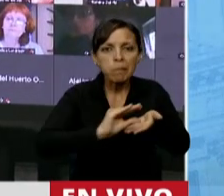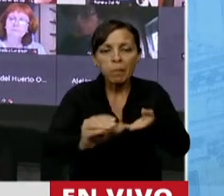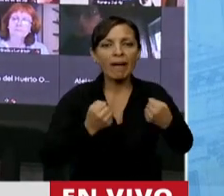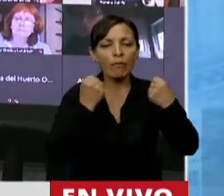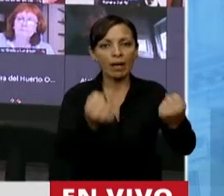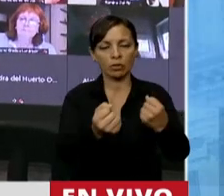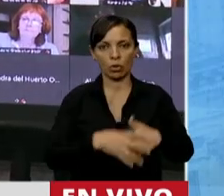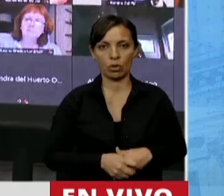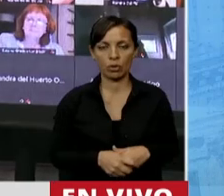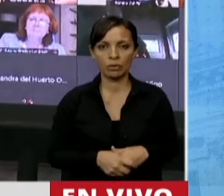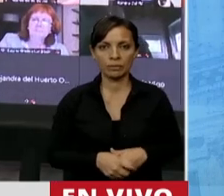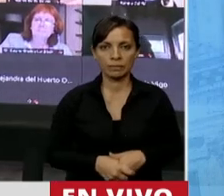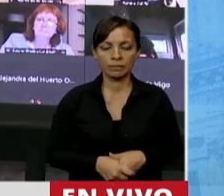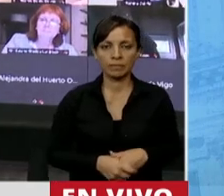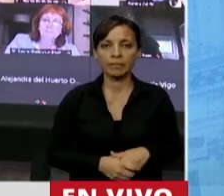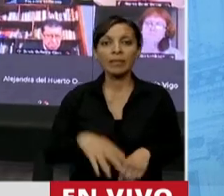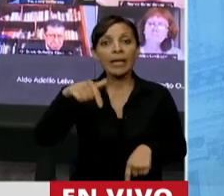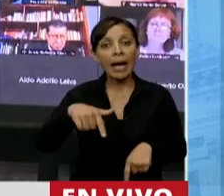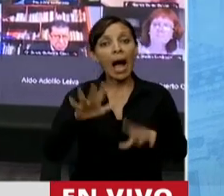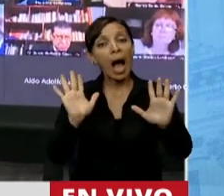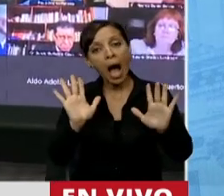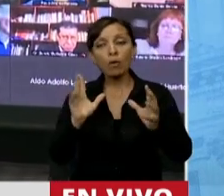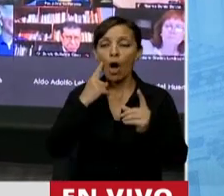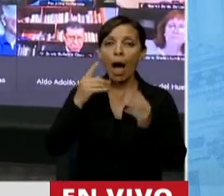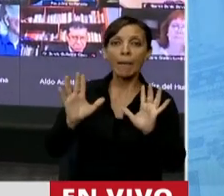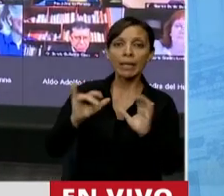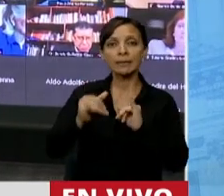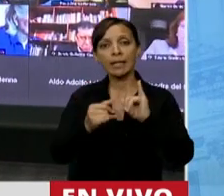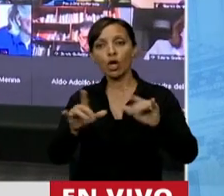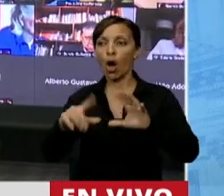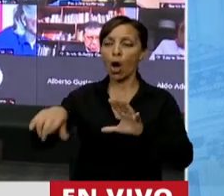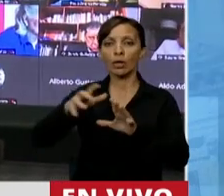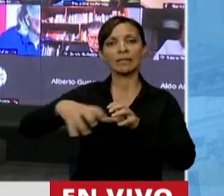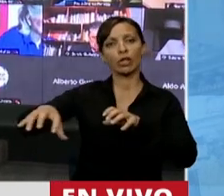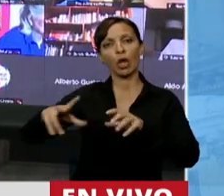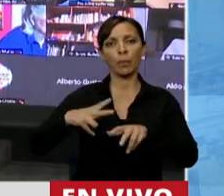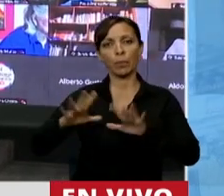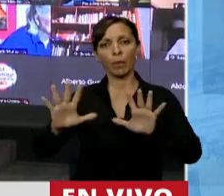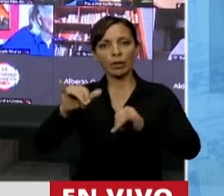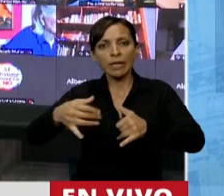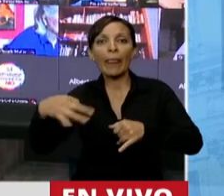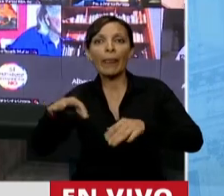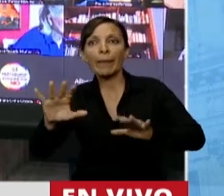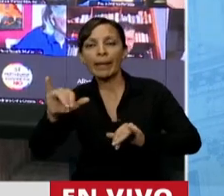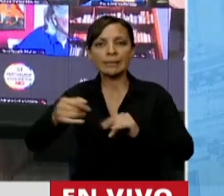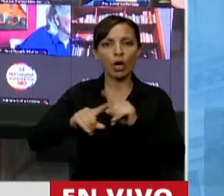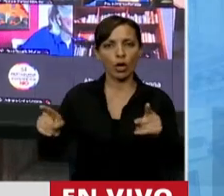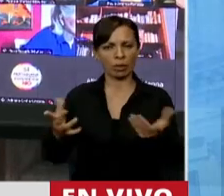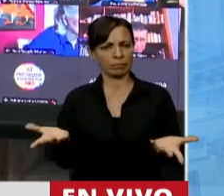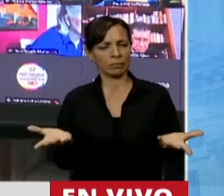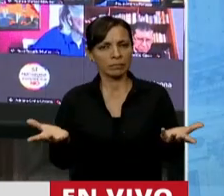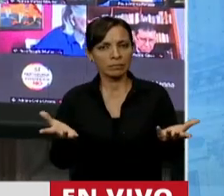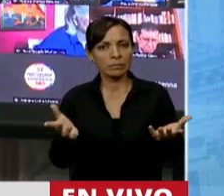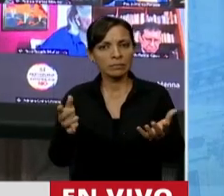el esfuerzo. Y acá estamos discutiendo si estos sectores privilegiados también tienen que ceder una parte de lo que tienen